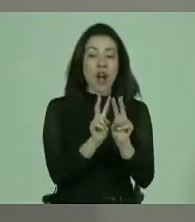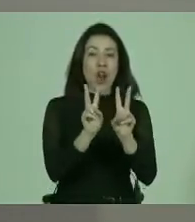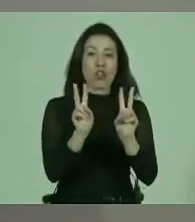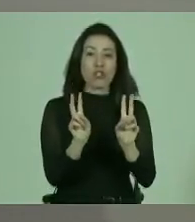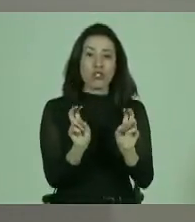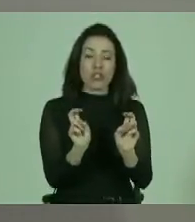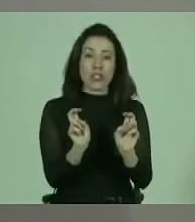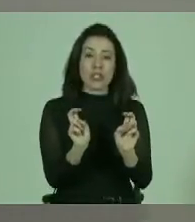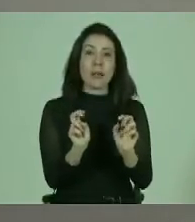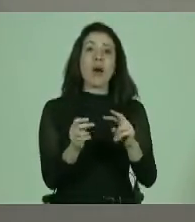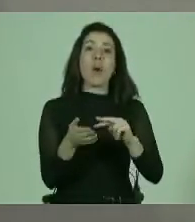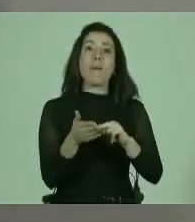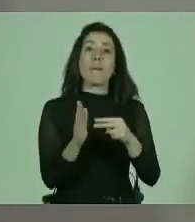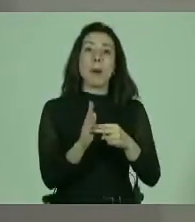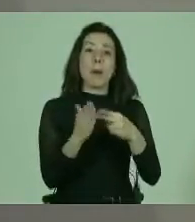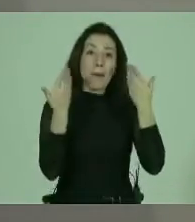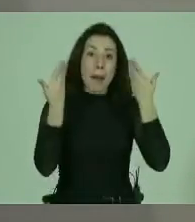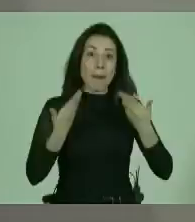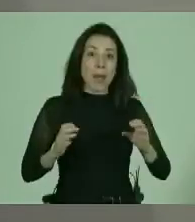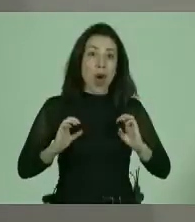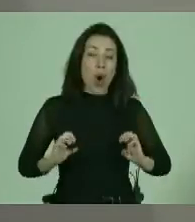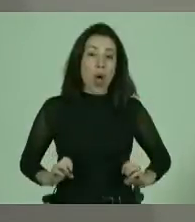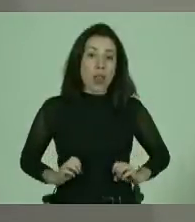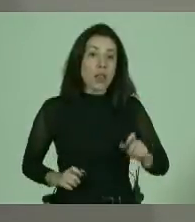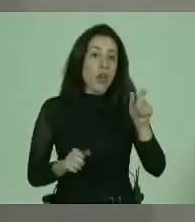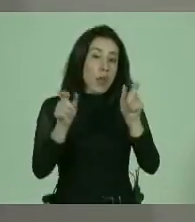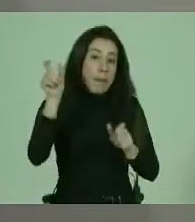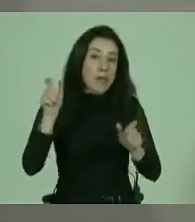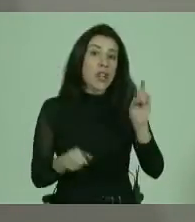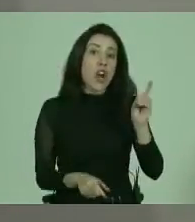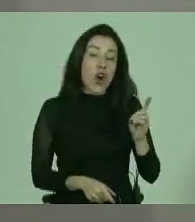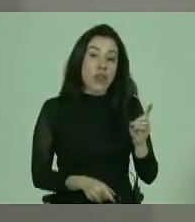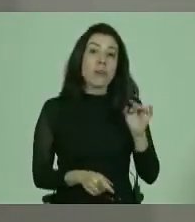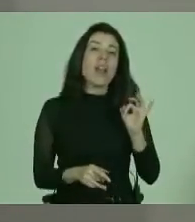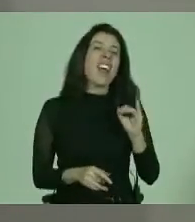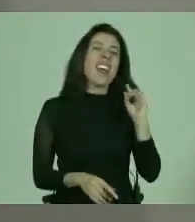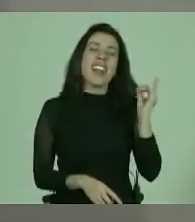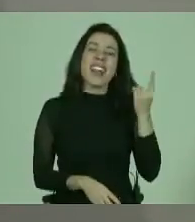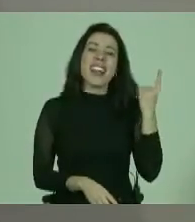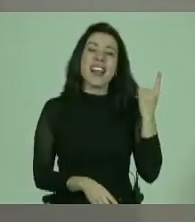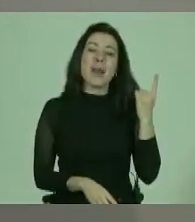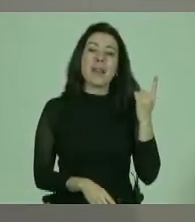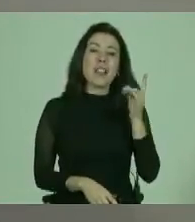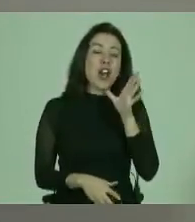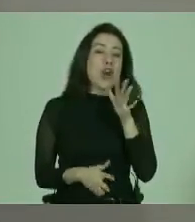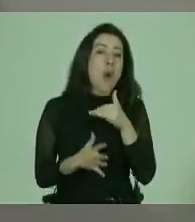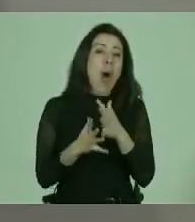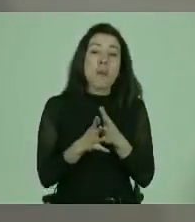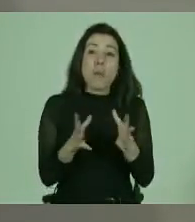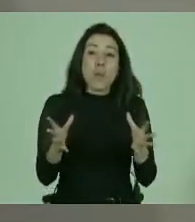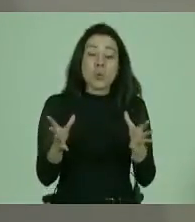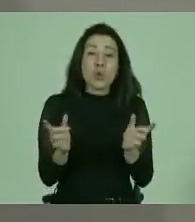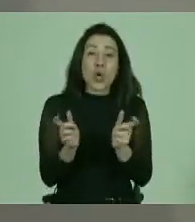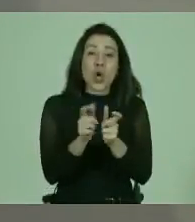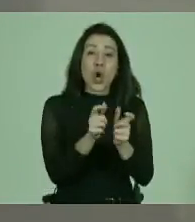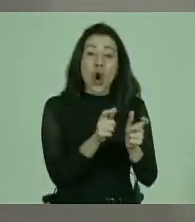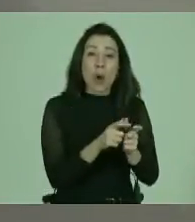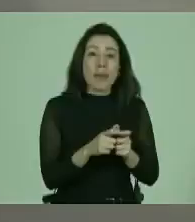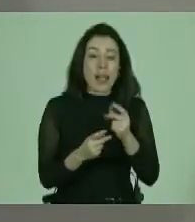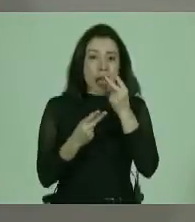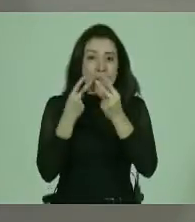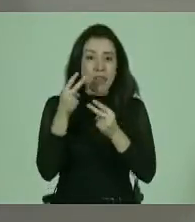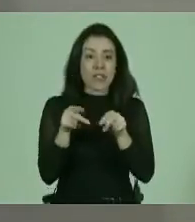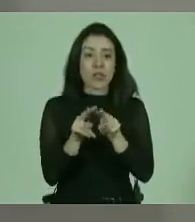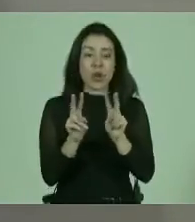tienen que ver con los problemas bioéticos de las personas con discapacidad y generalmente no hay muchos comités que hayan tratado